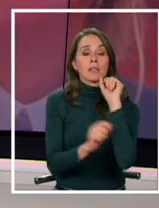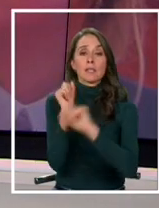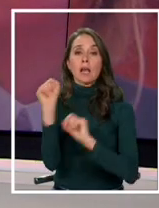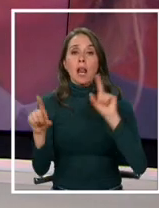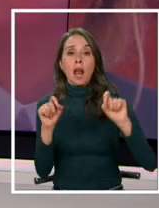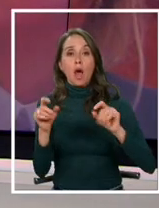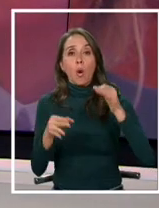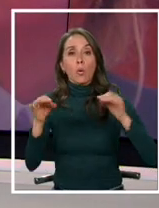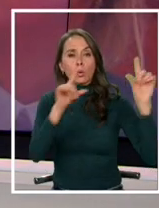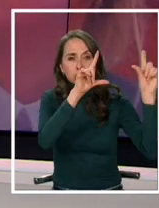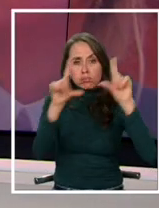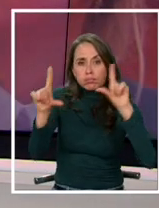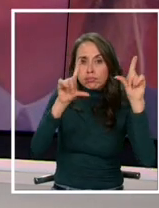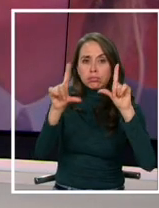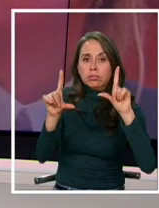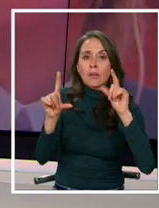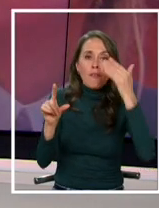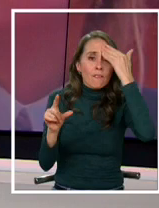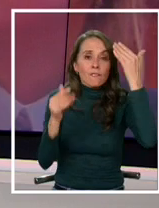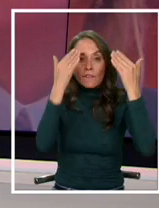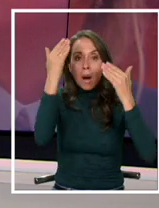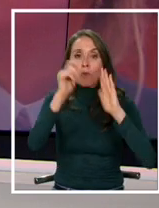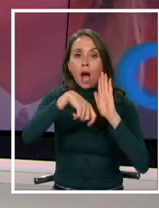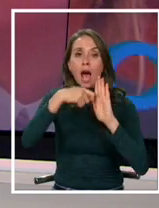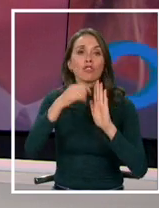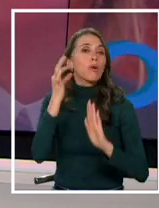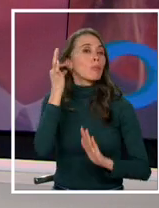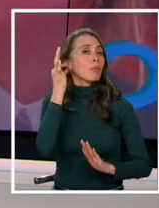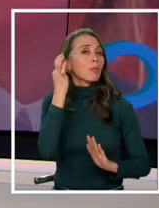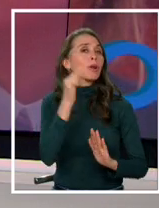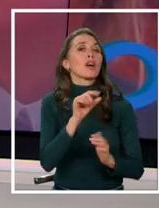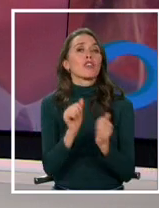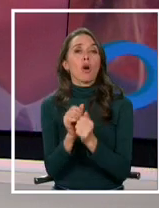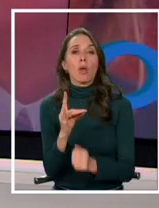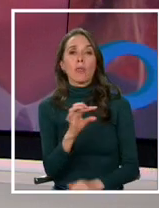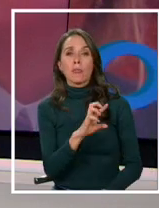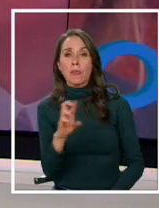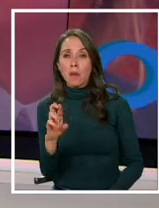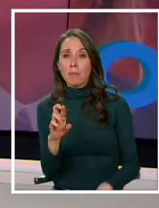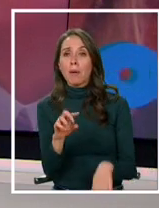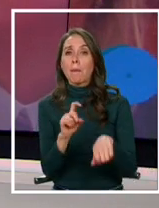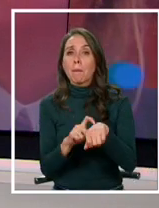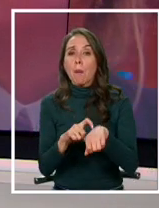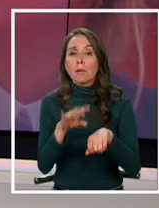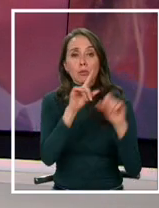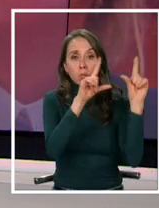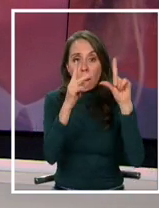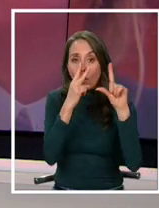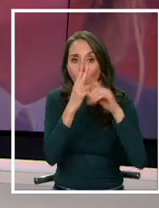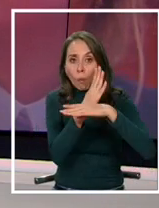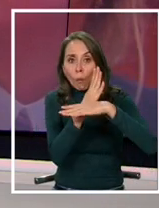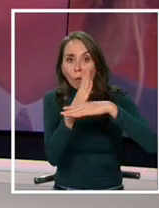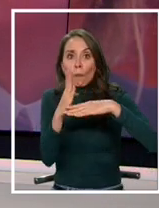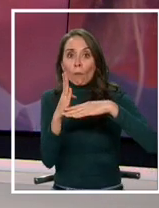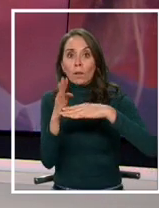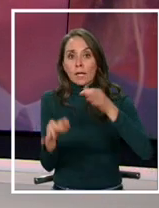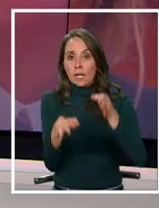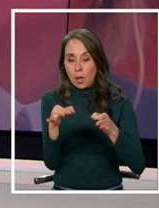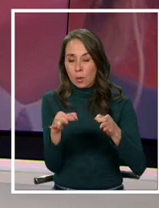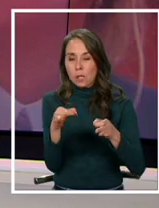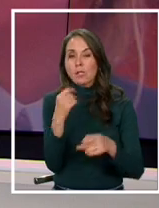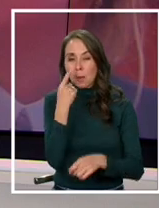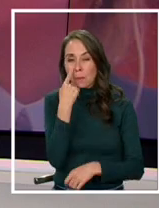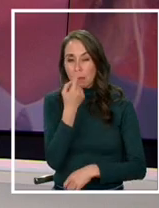mediático juicio entre las estrellas de Hollywood Amber her y Johnny Depp Cuáles fueron los momentos más impactantes del juicio